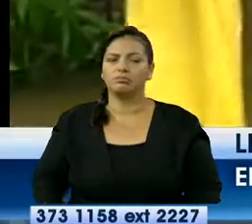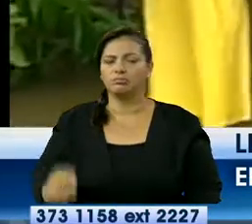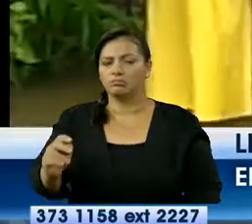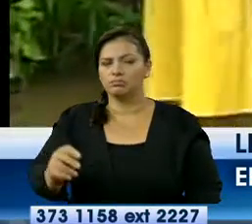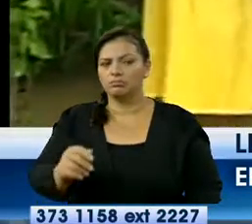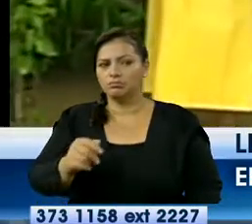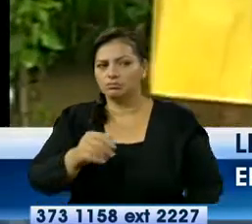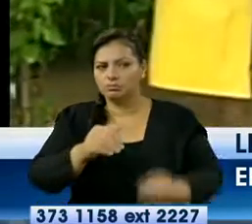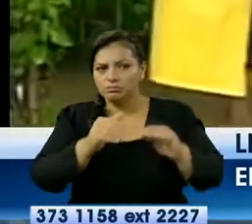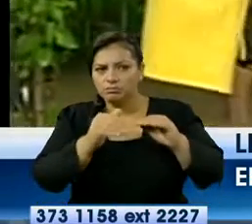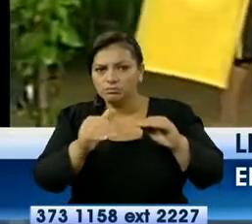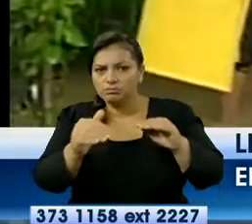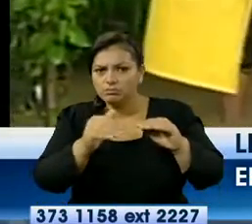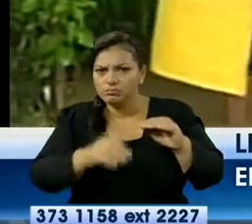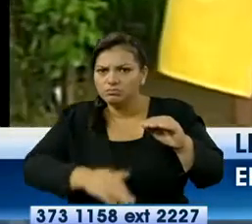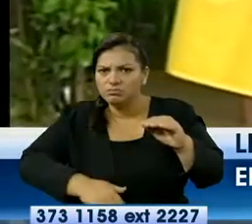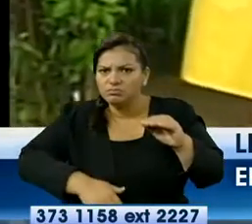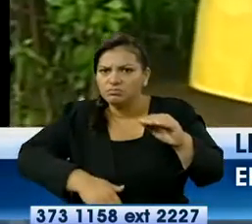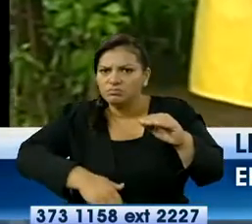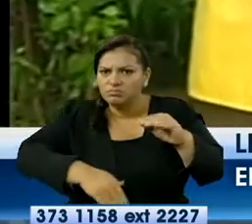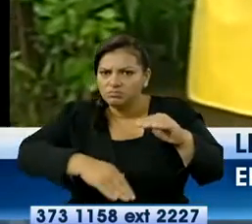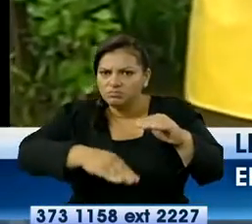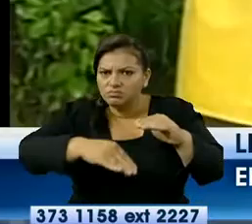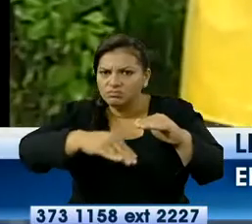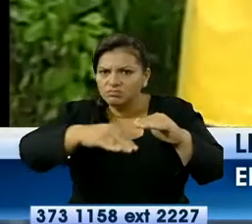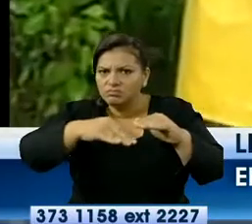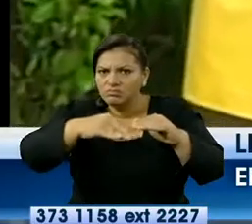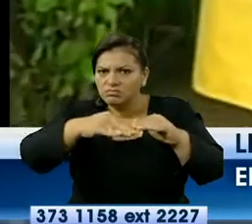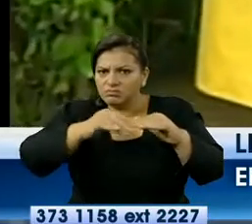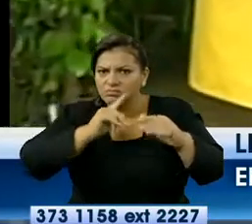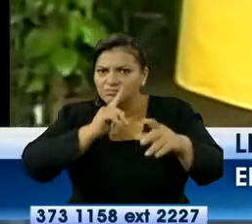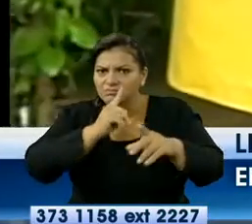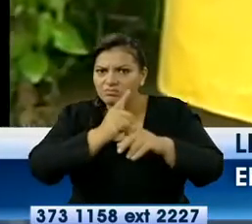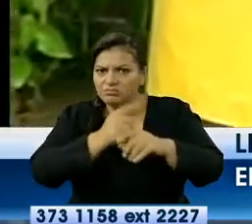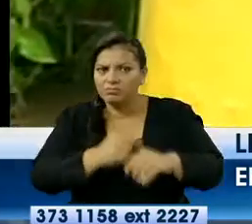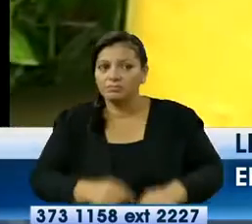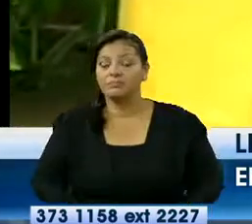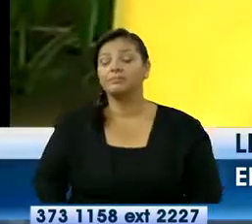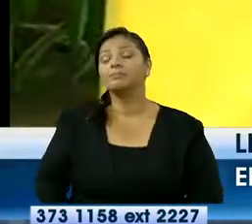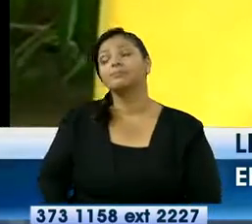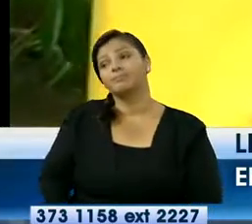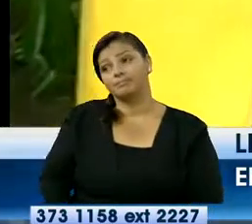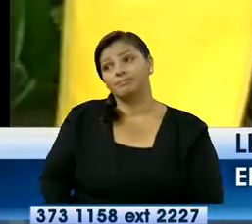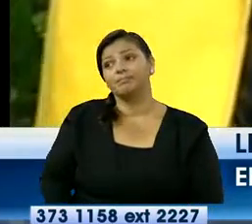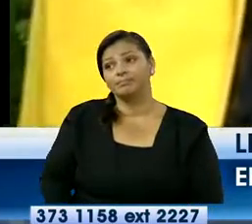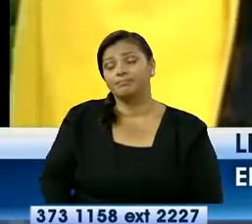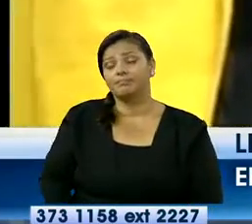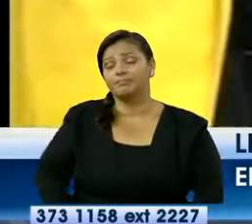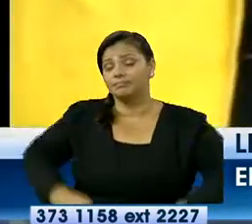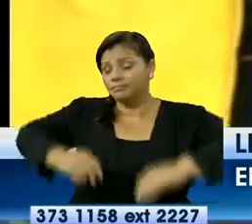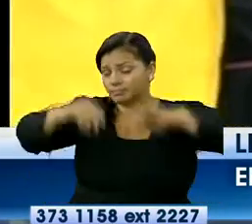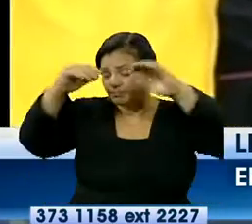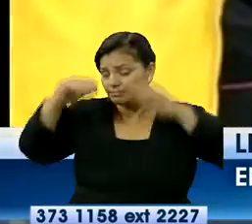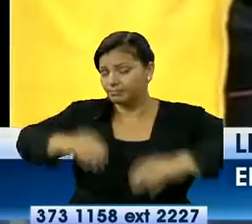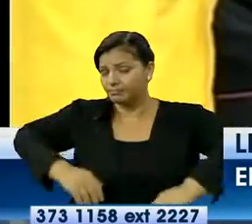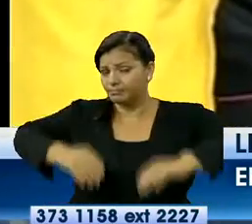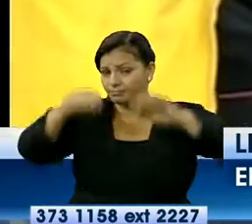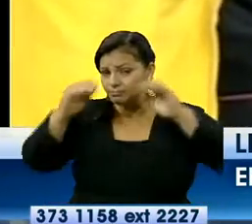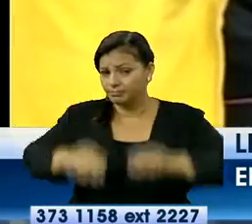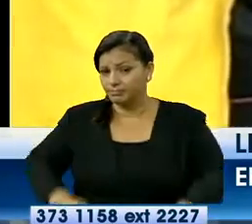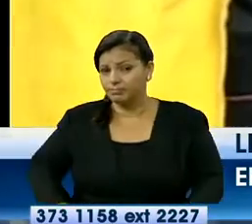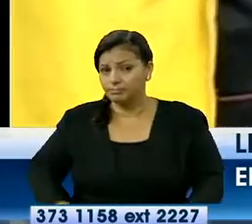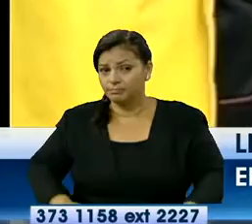Eso hasta ahí llega cuando llueve fuerte. Hasta aquí llega cuando llega el agua. Aquí llega fuerte cuando llega. Por eso le digo que esta es una correntada. Este